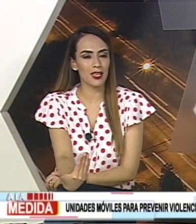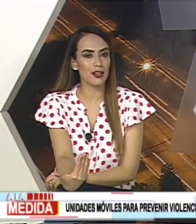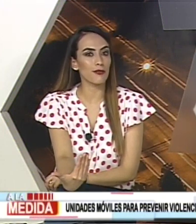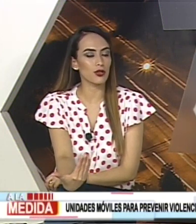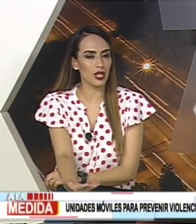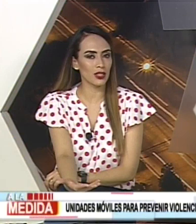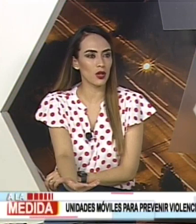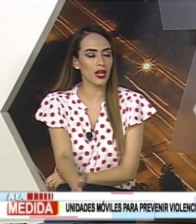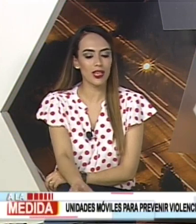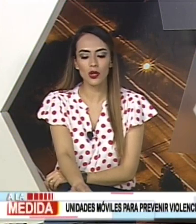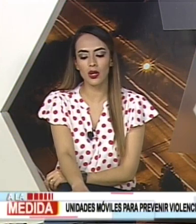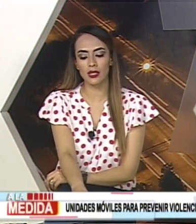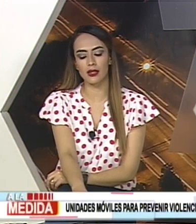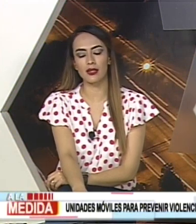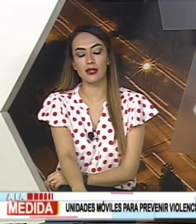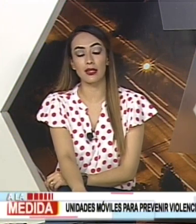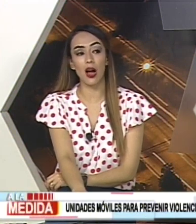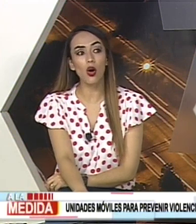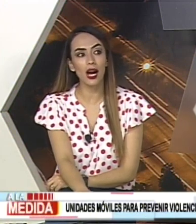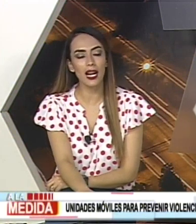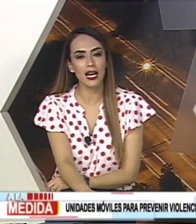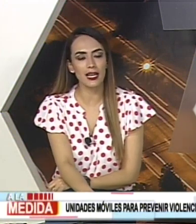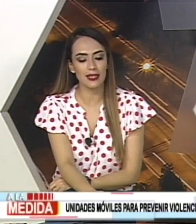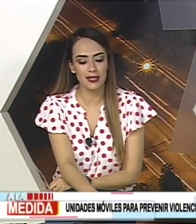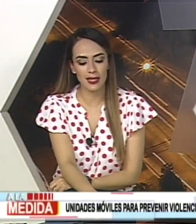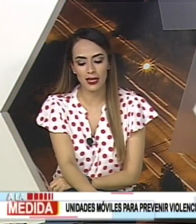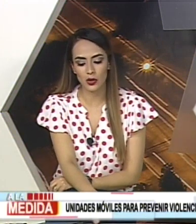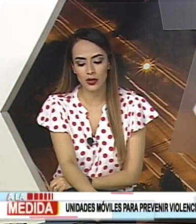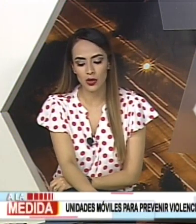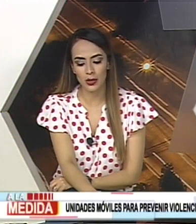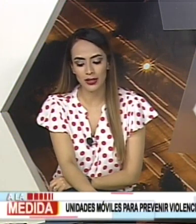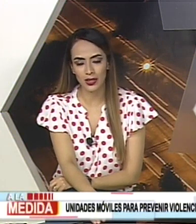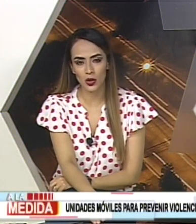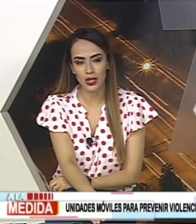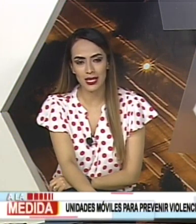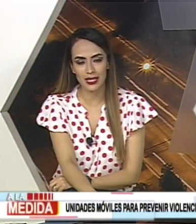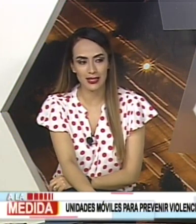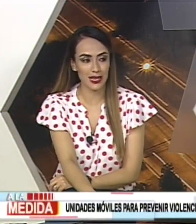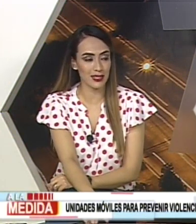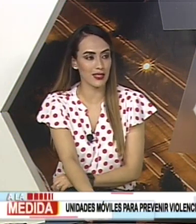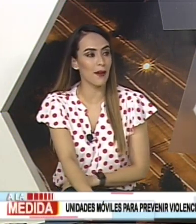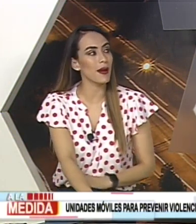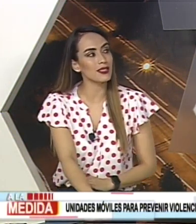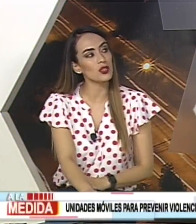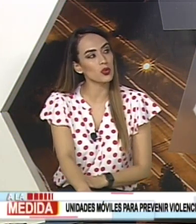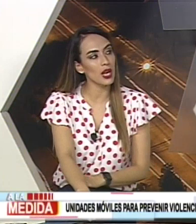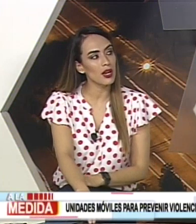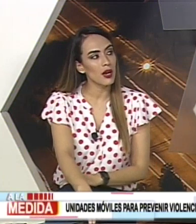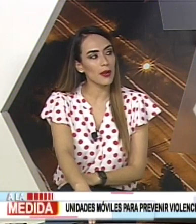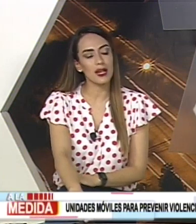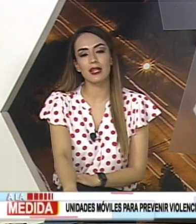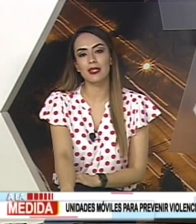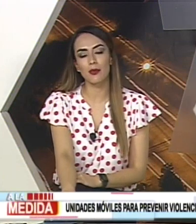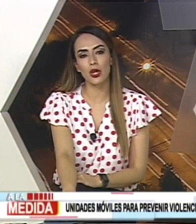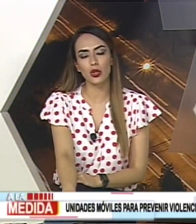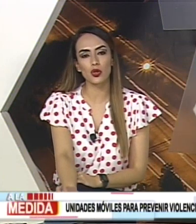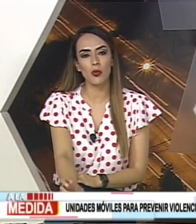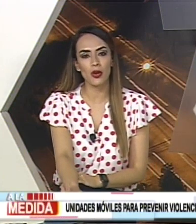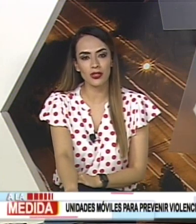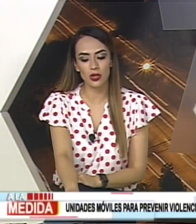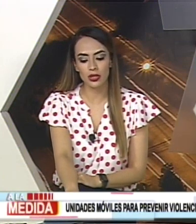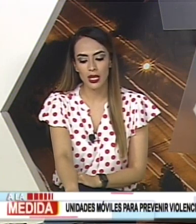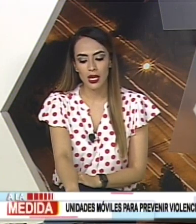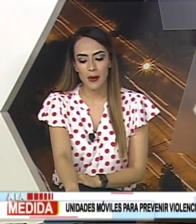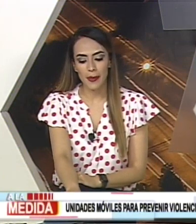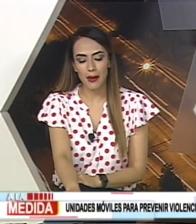puedan ir y eso lo que se necesita ojalá que se sigan entonces aumentando y que se se reciba más ayuda para realizar proyectos